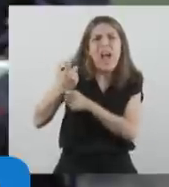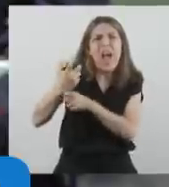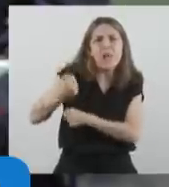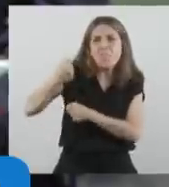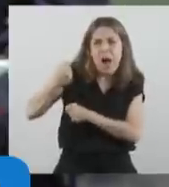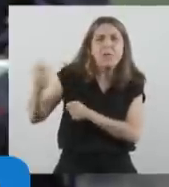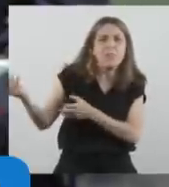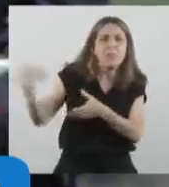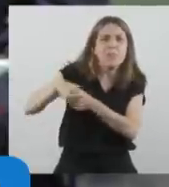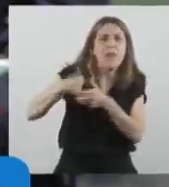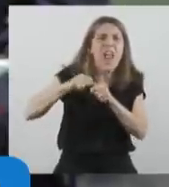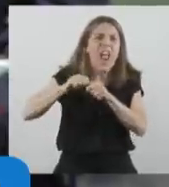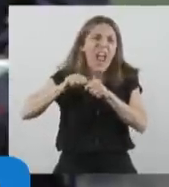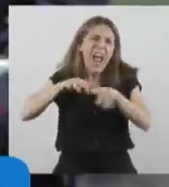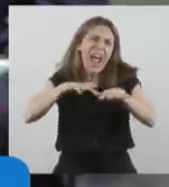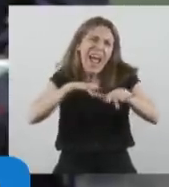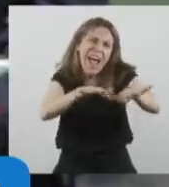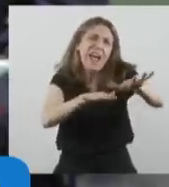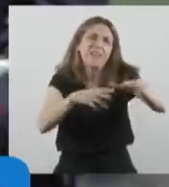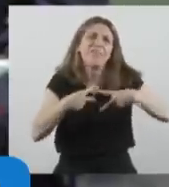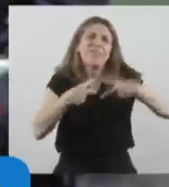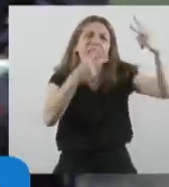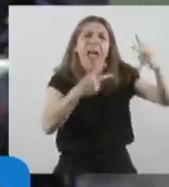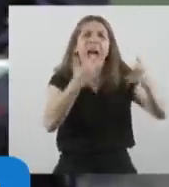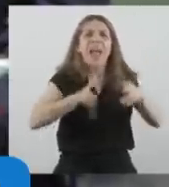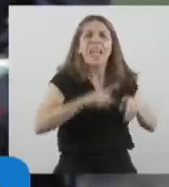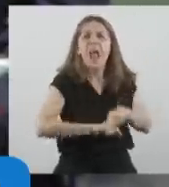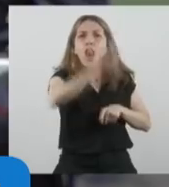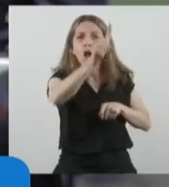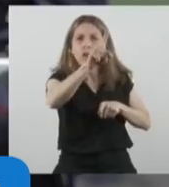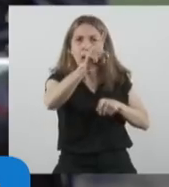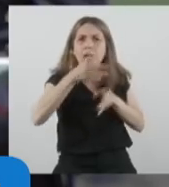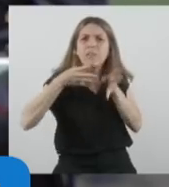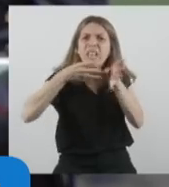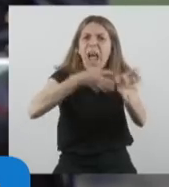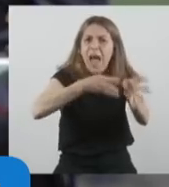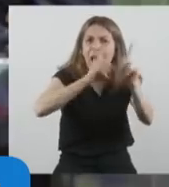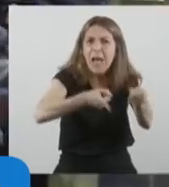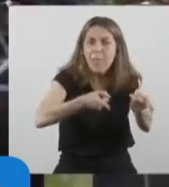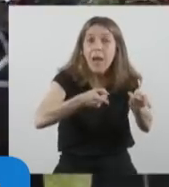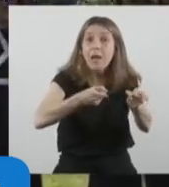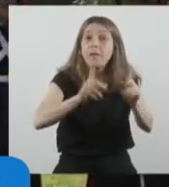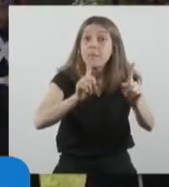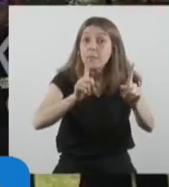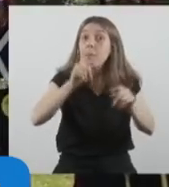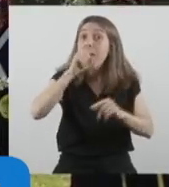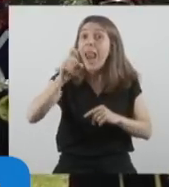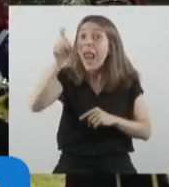argentino y con eso suelo se fue a dar la talla se llamaba manuel belgrano